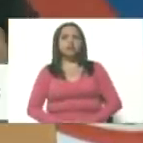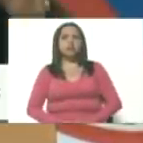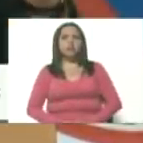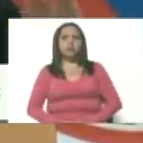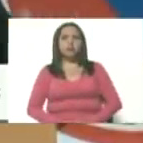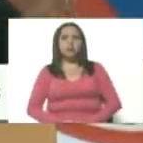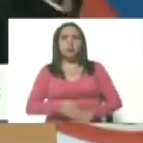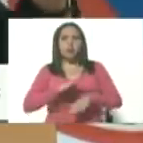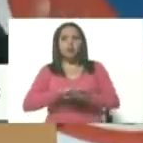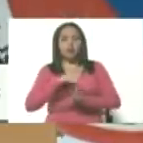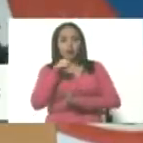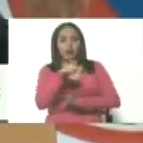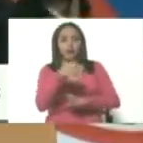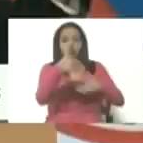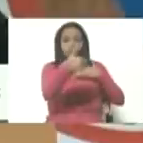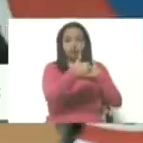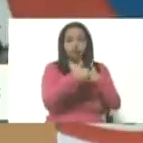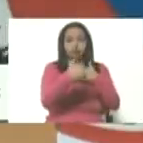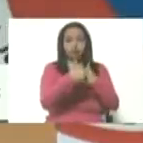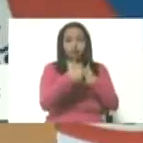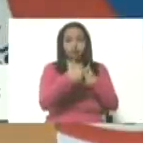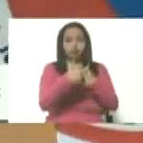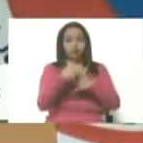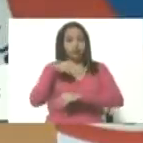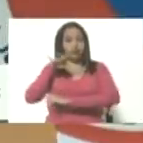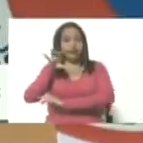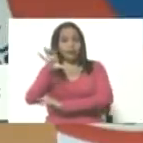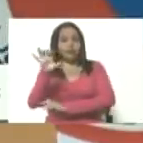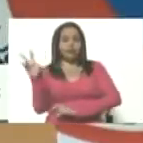¿Por qué esta agresión sistemática contra la patria?